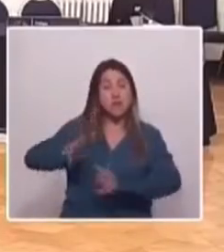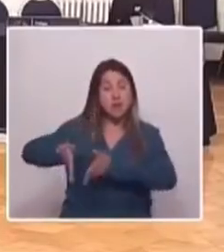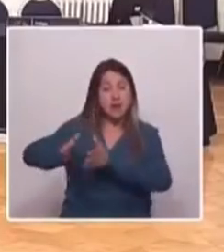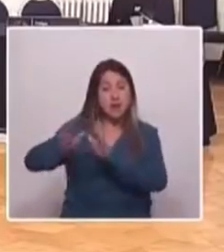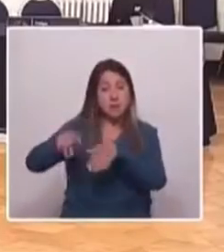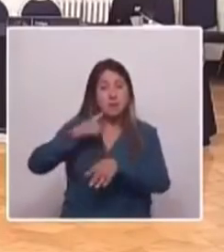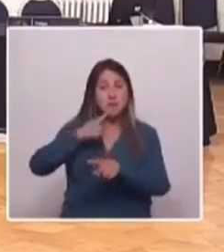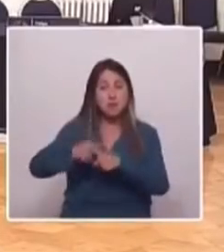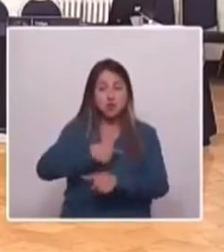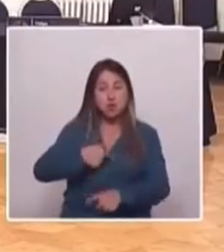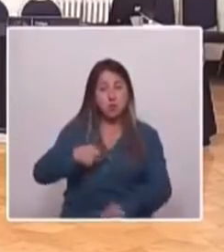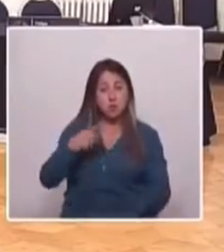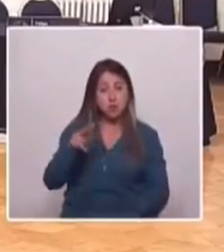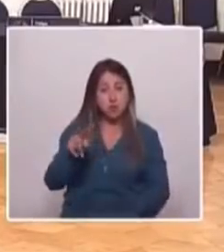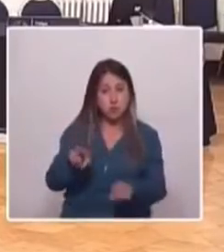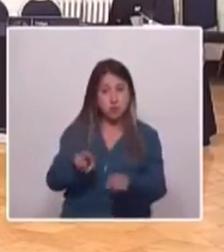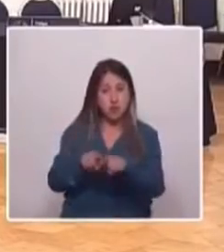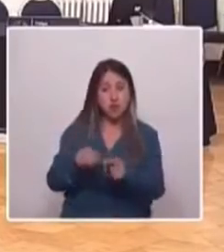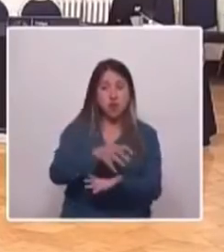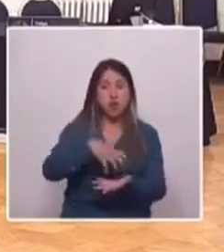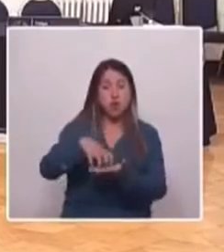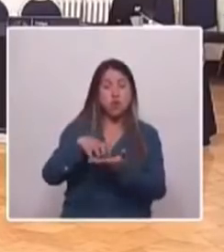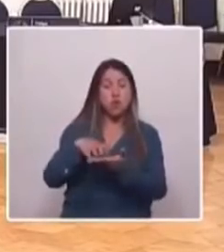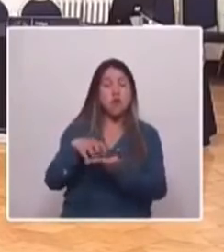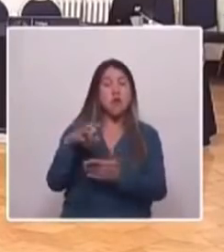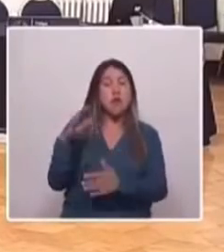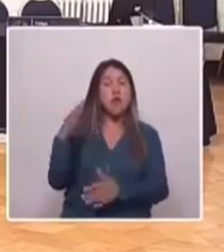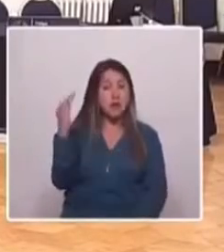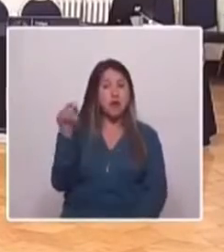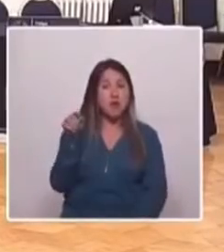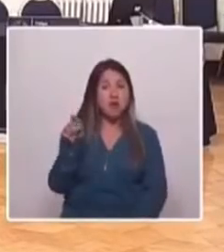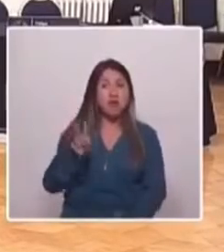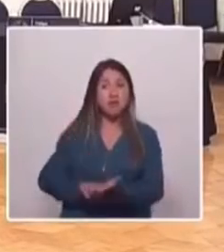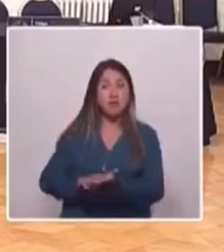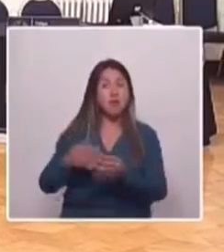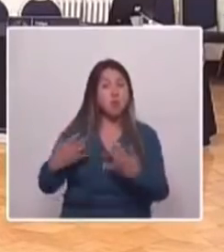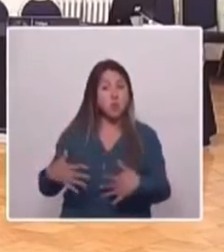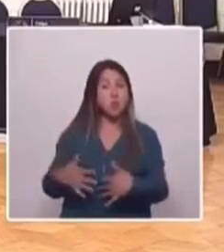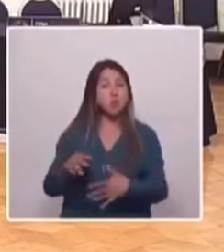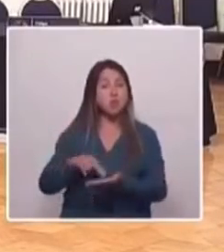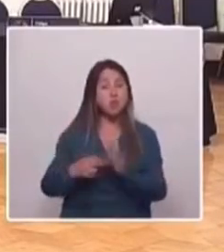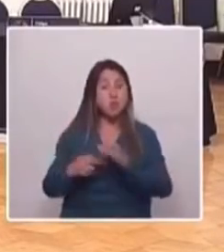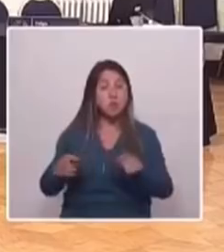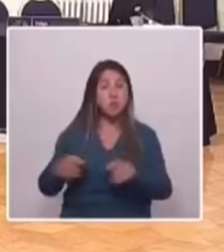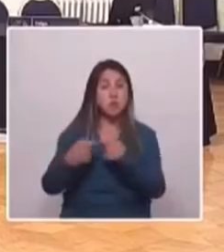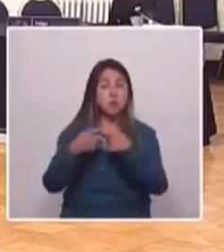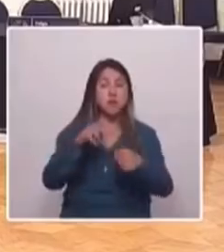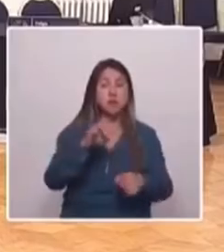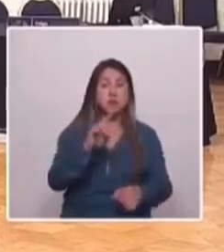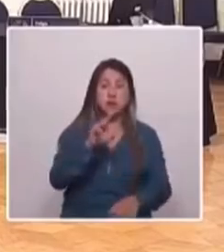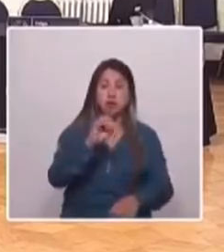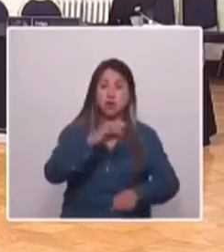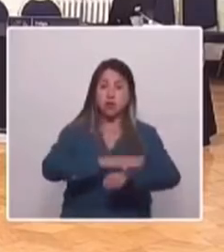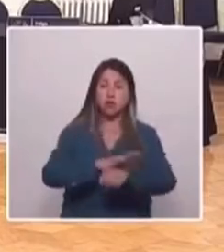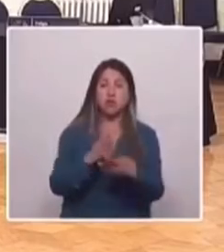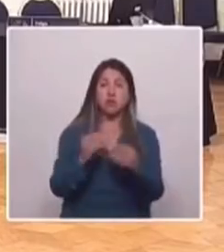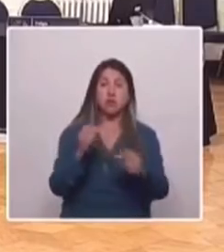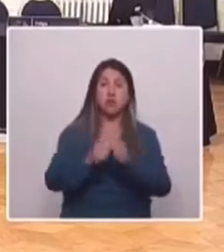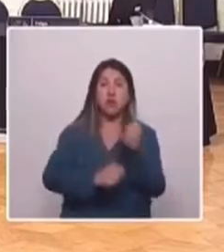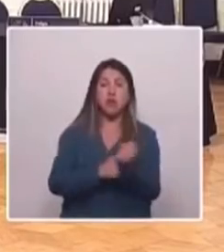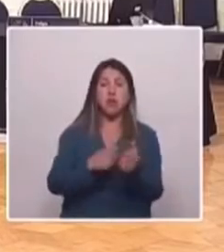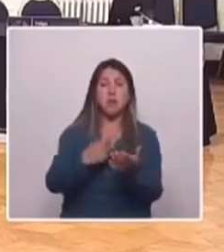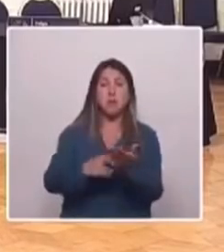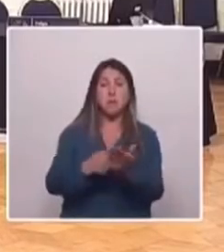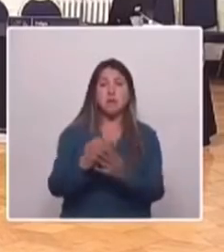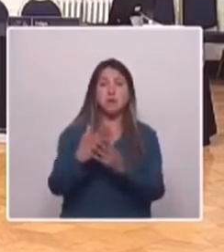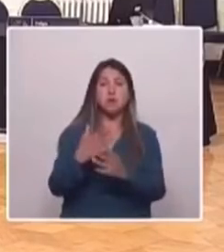reconoció haber mantenido algunos errores de coordinación y de manejo. ¿Qué fue lo que propusieron el día de ayer? En el fondo, que